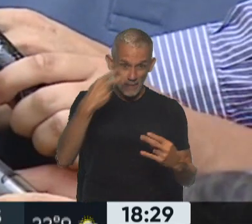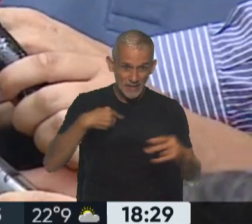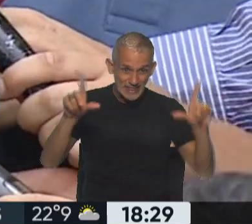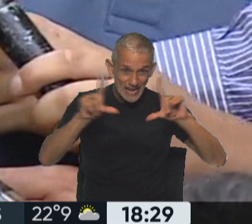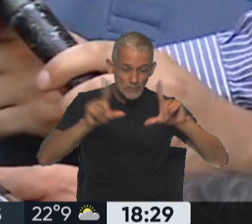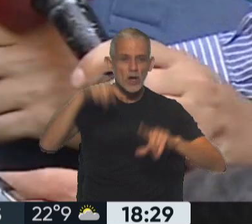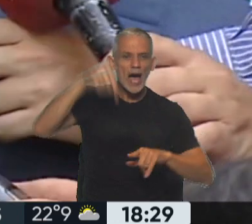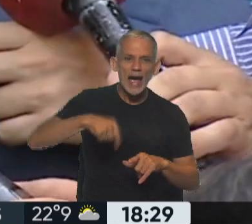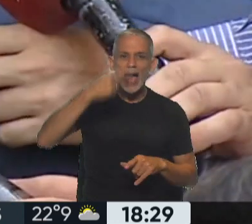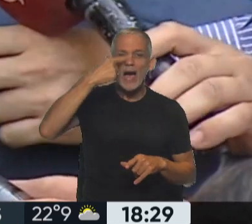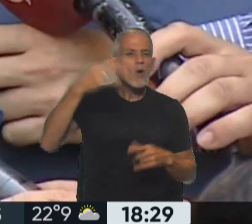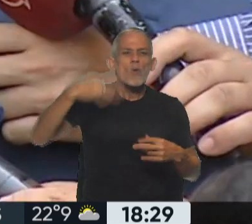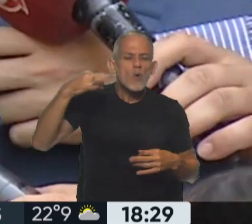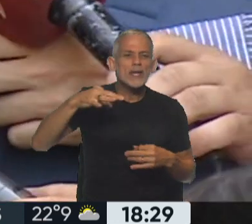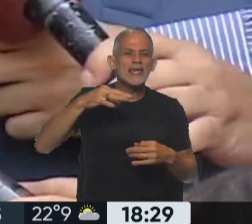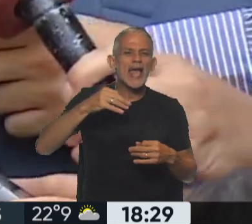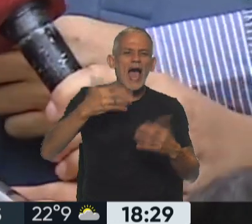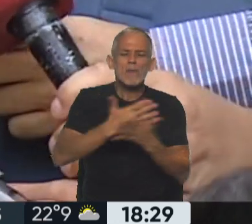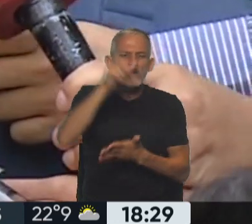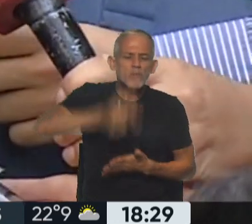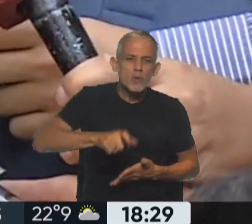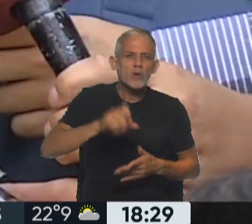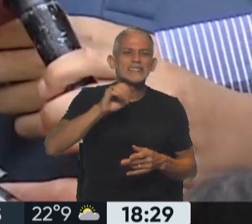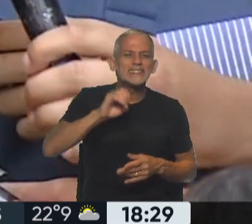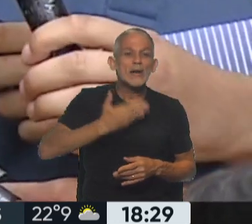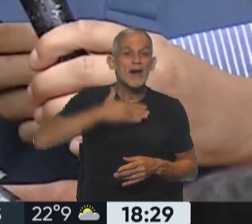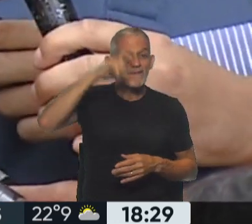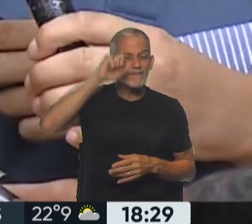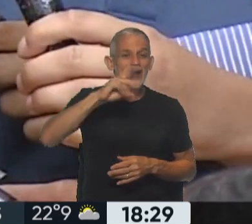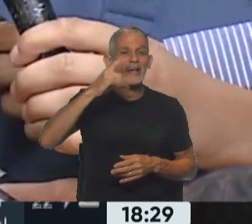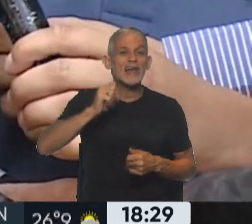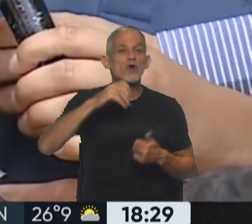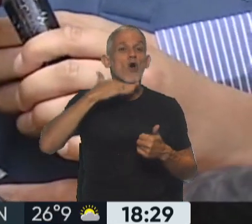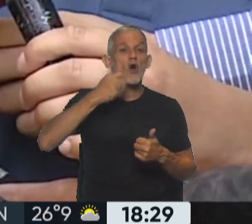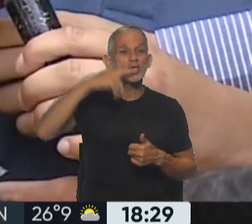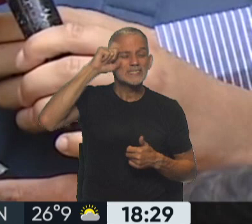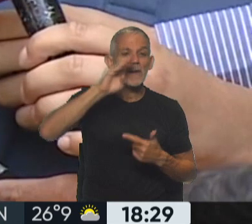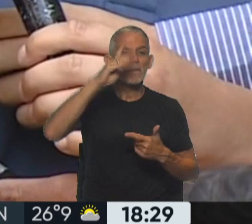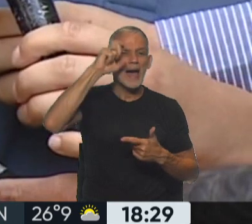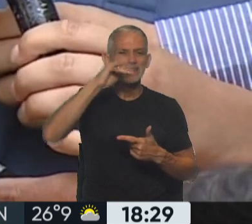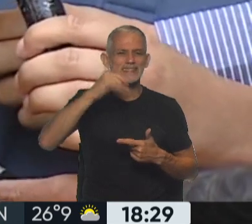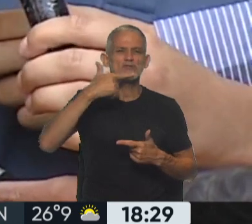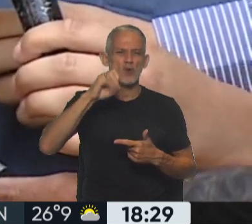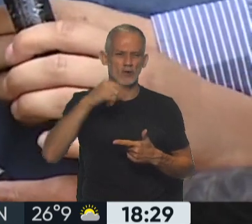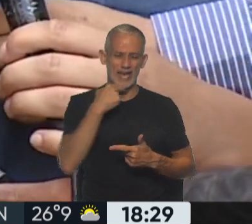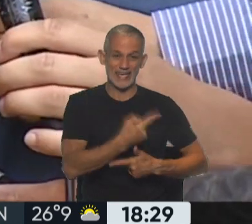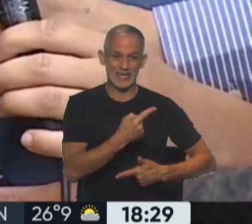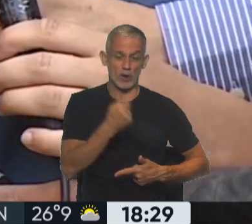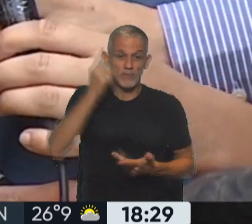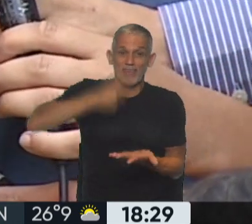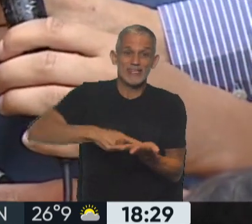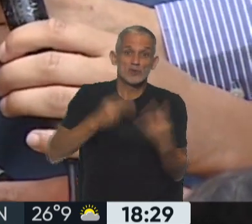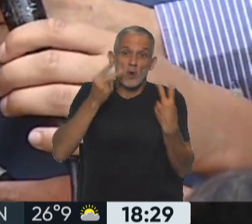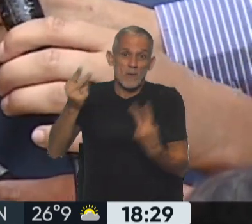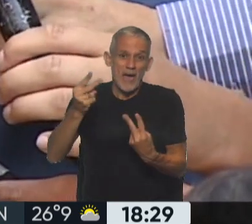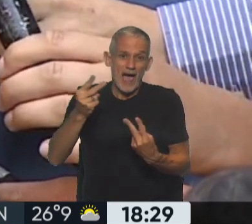acá la única víctima se llama Fernando José Báez Sosa, que decidió ir de